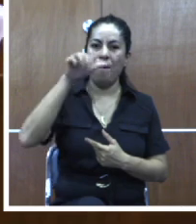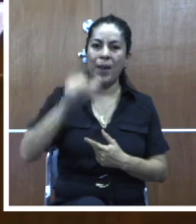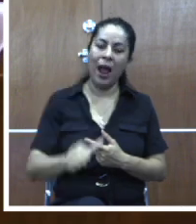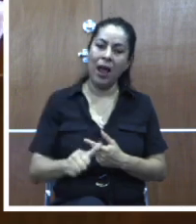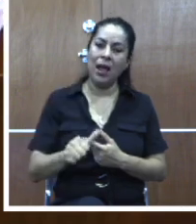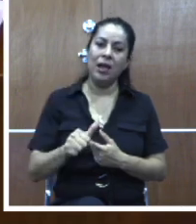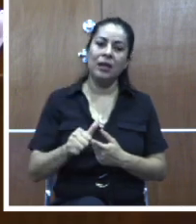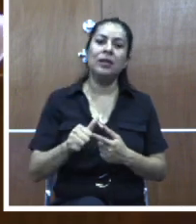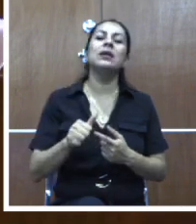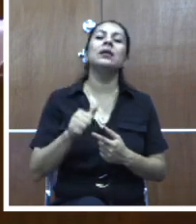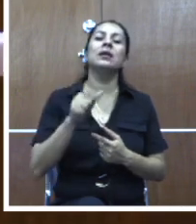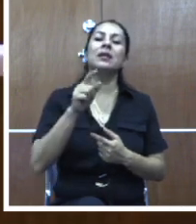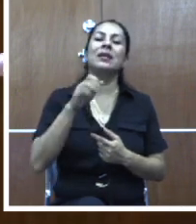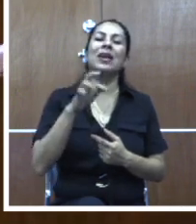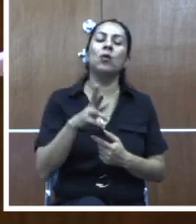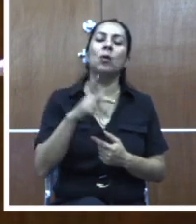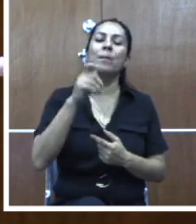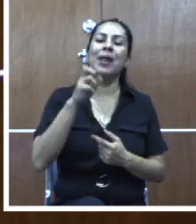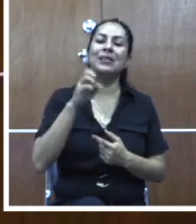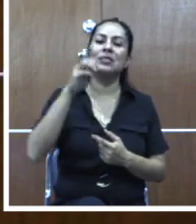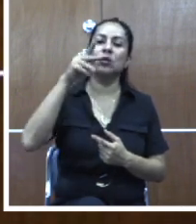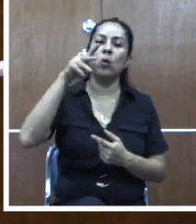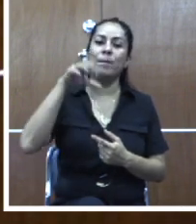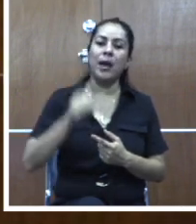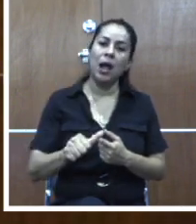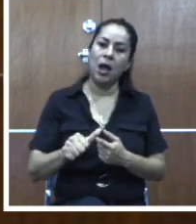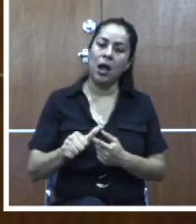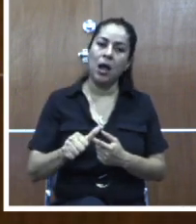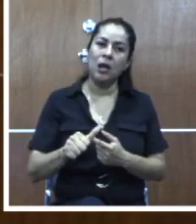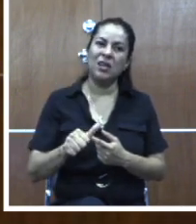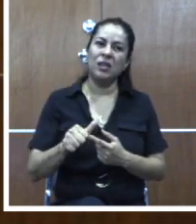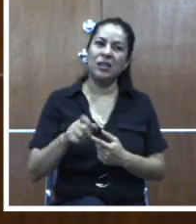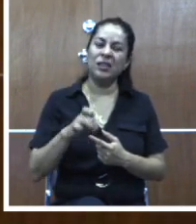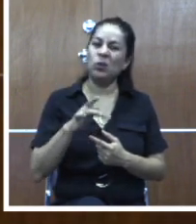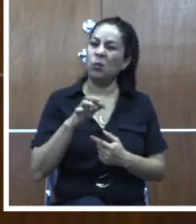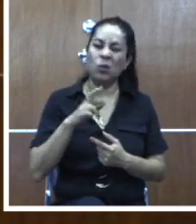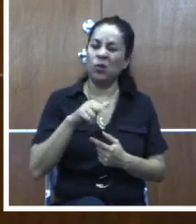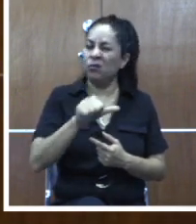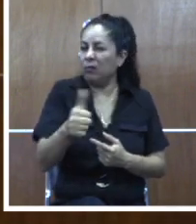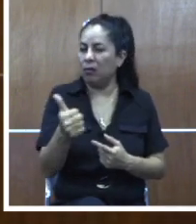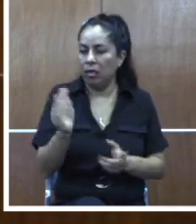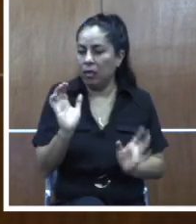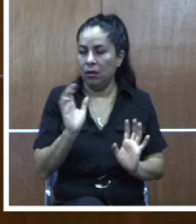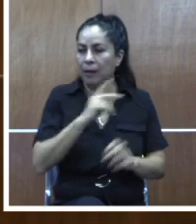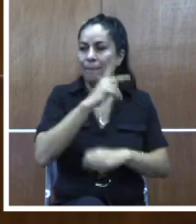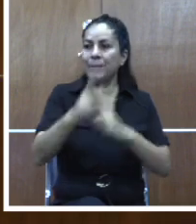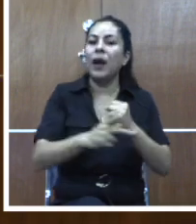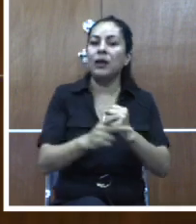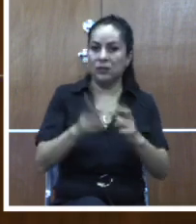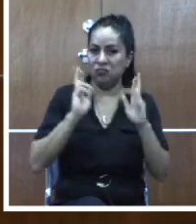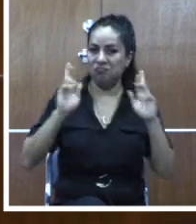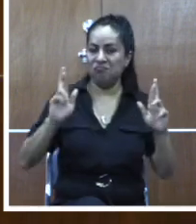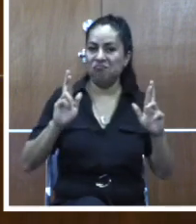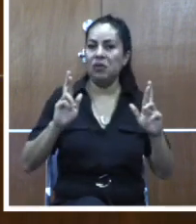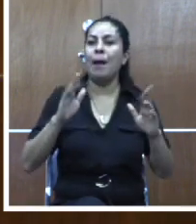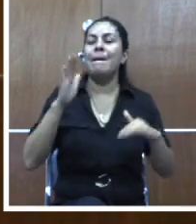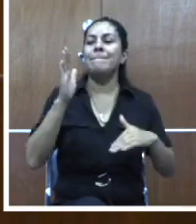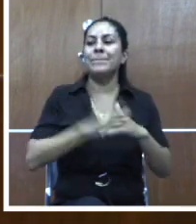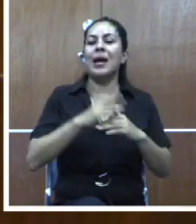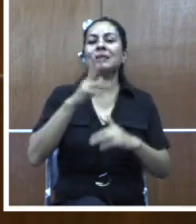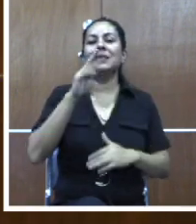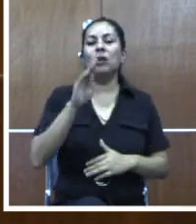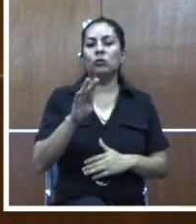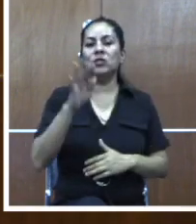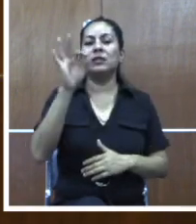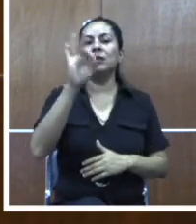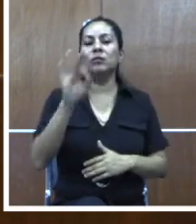sólidos como el neuroblastoma y el tumor de Wilms. En los países de ingresos altos, más del